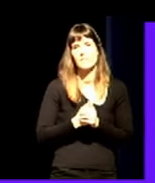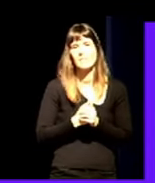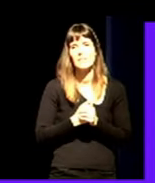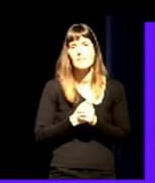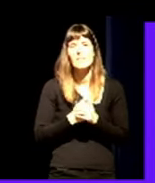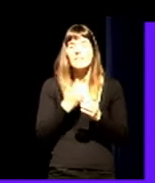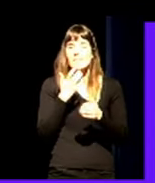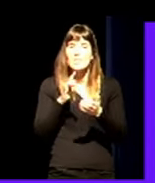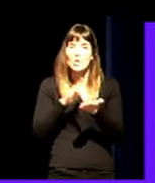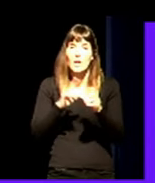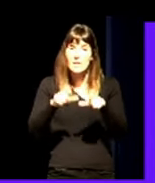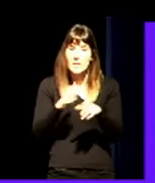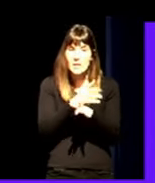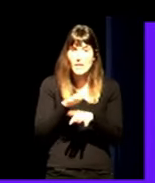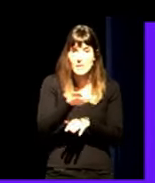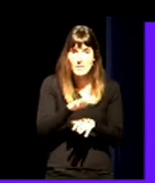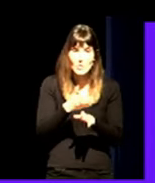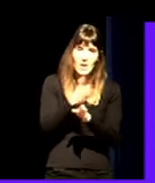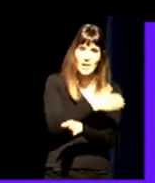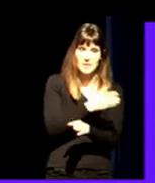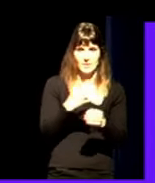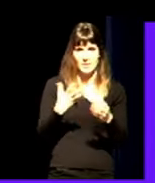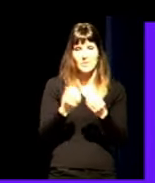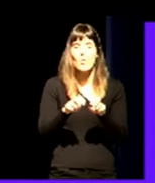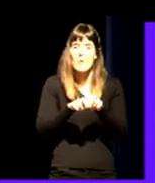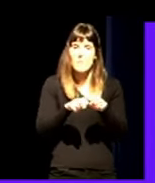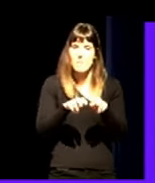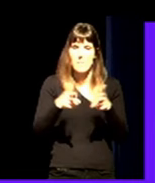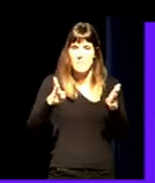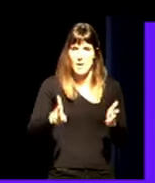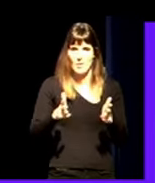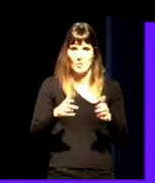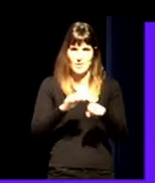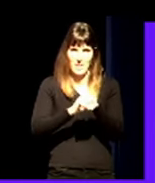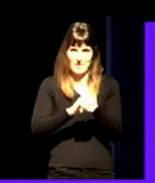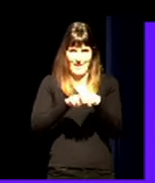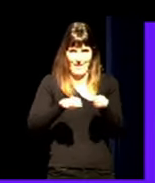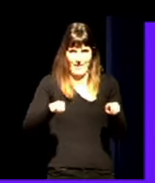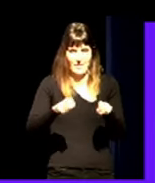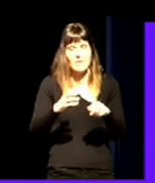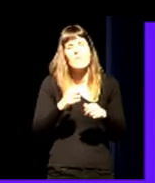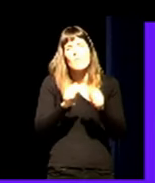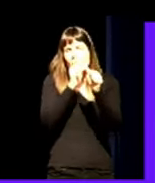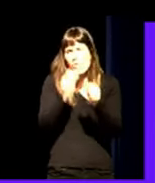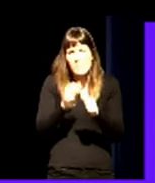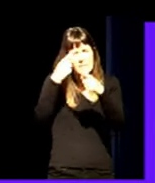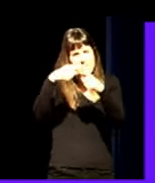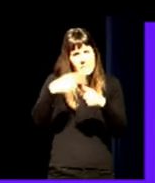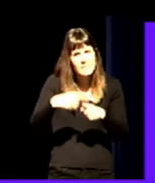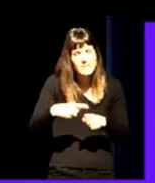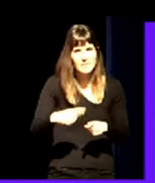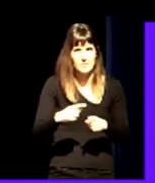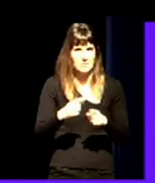ayudantes de recreo, bancos de amistad, es decir, fórmulas, montones de fórmulas que se crean en